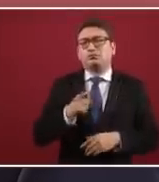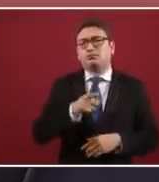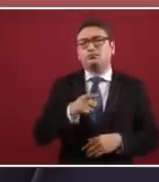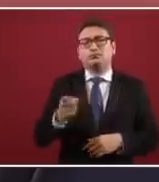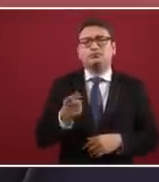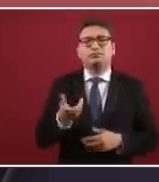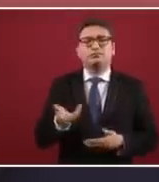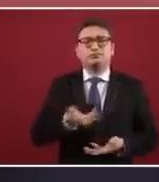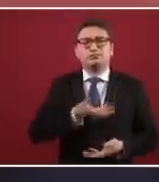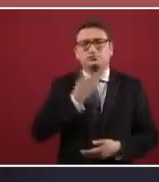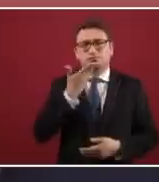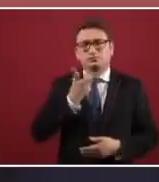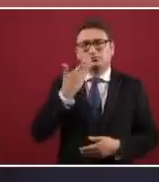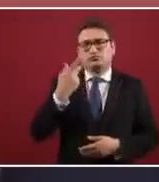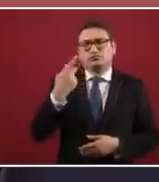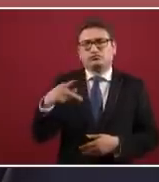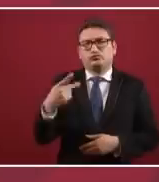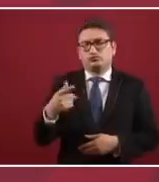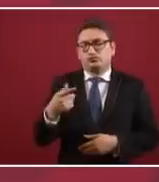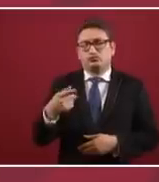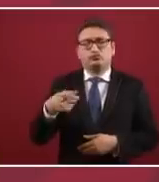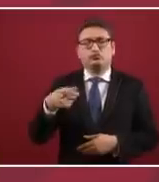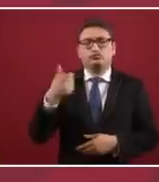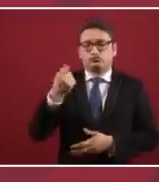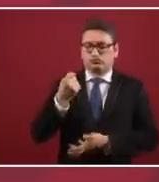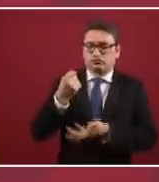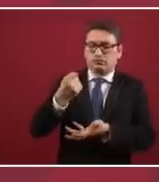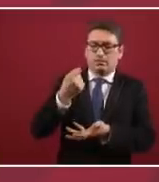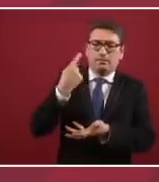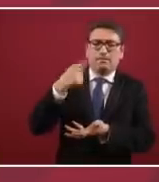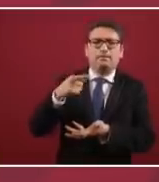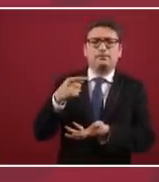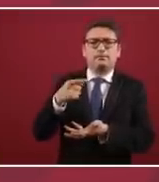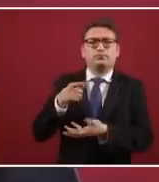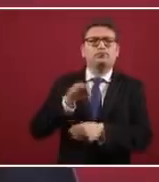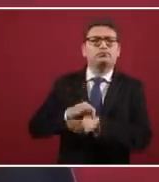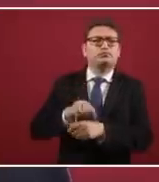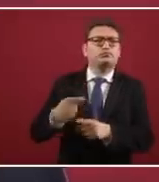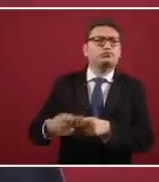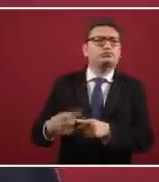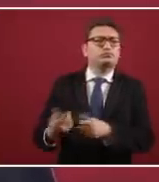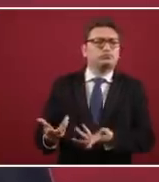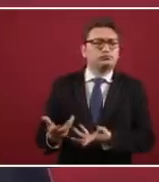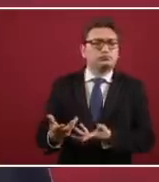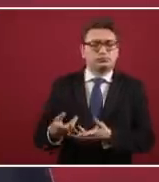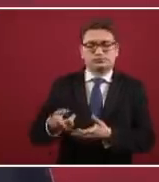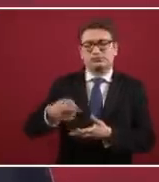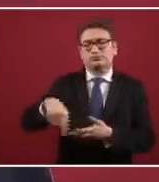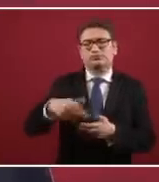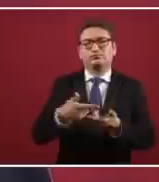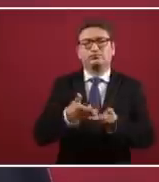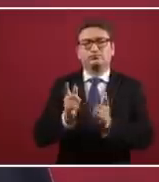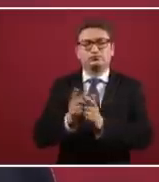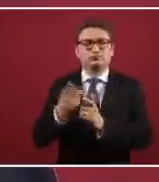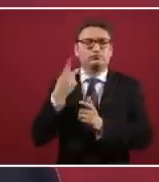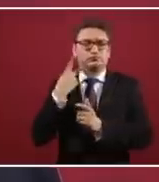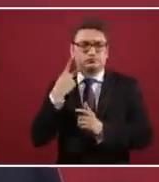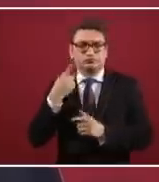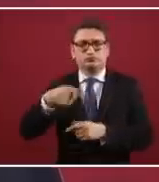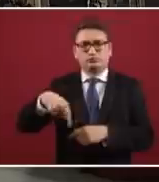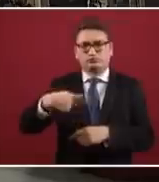de los presupuestos para favorecer a los partidos, a los